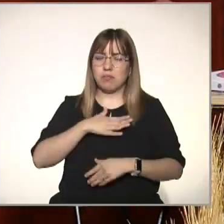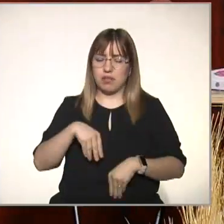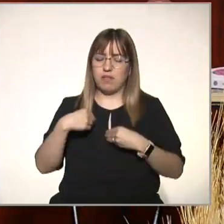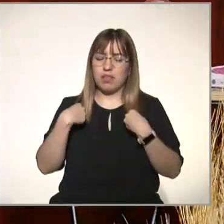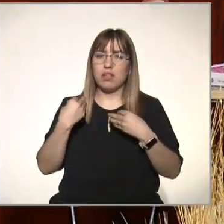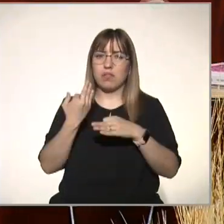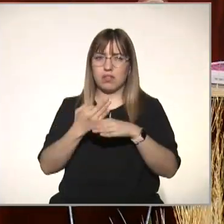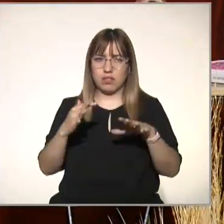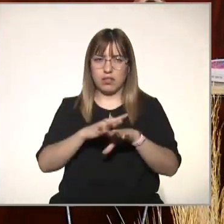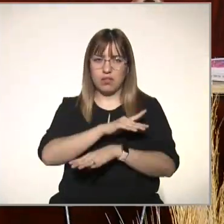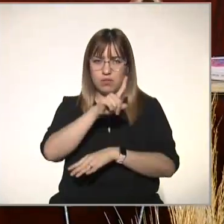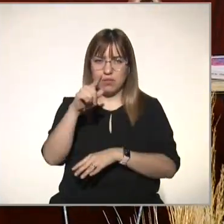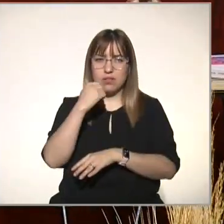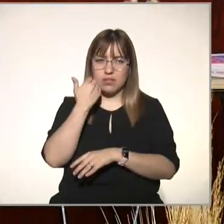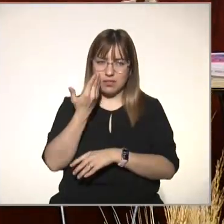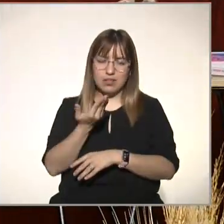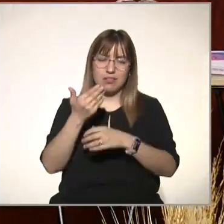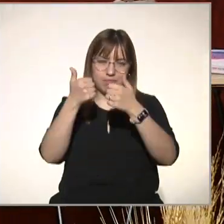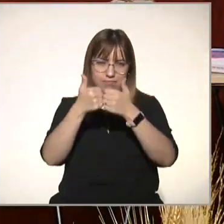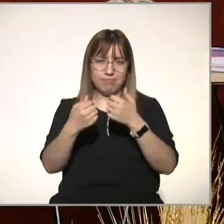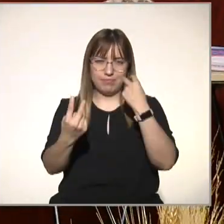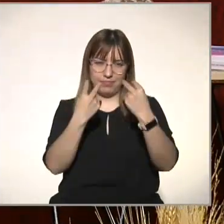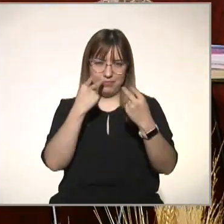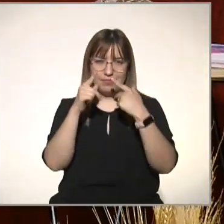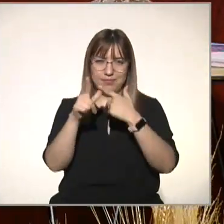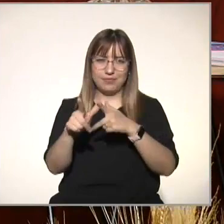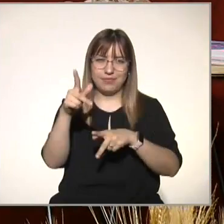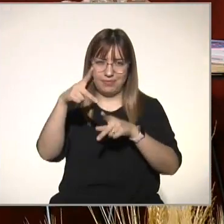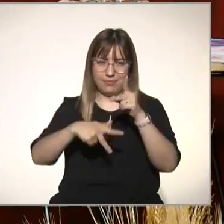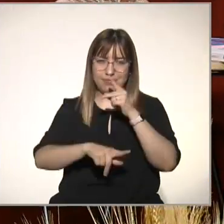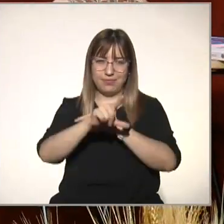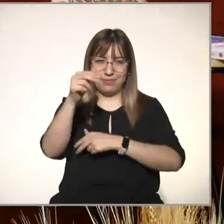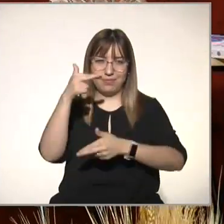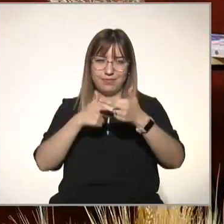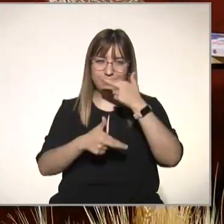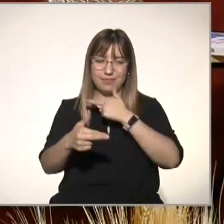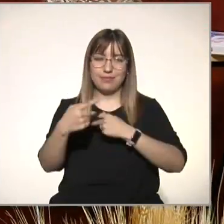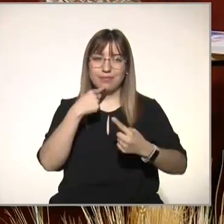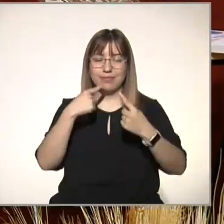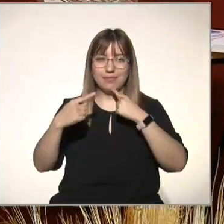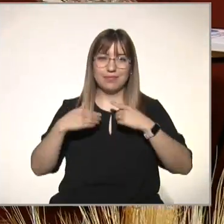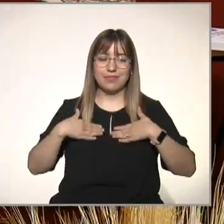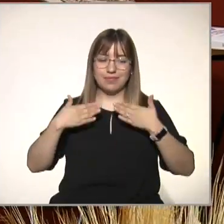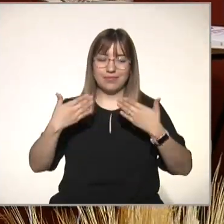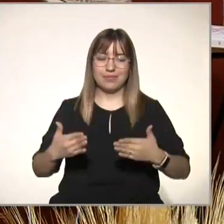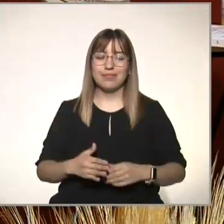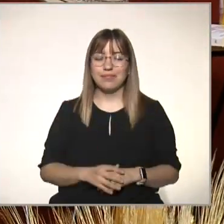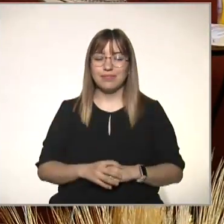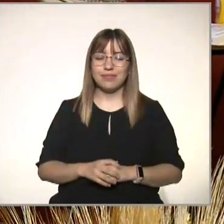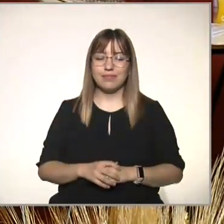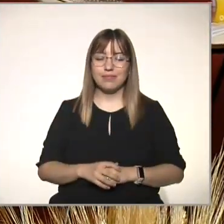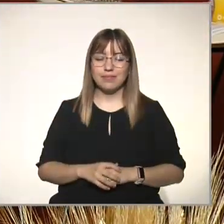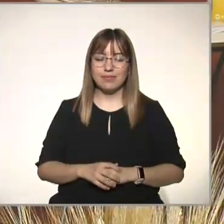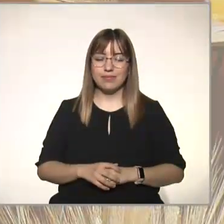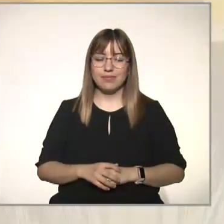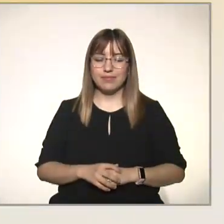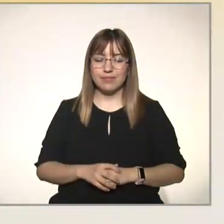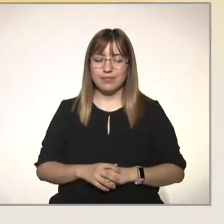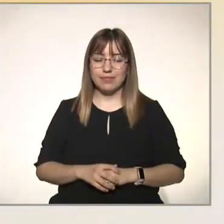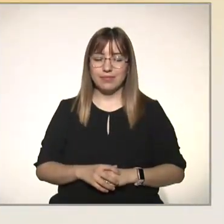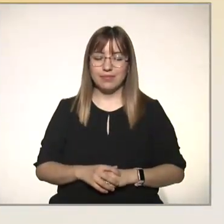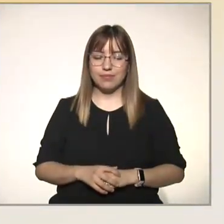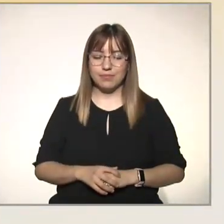temas, quédense con nosotros porque vamos a abordar estos temas, por supuesto. Vamos a una pausa y regresamos aquí a Diálogos en Confianza. No se vayan.